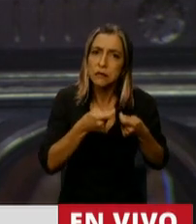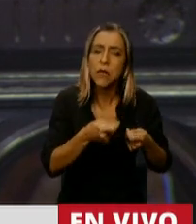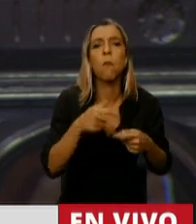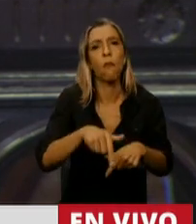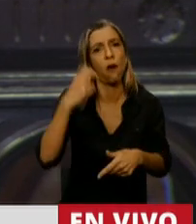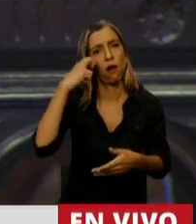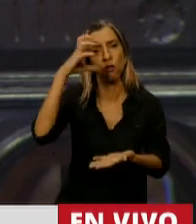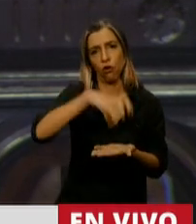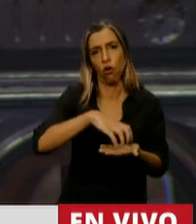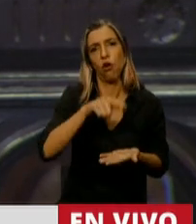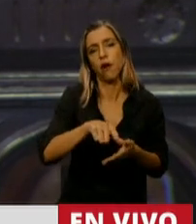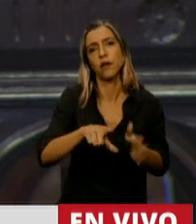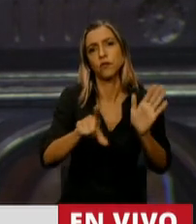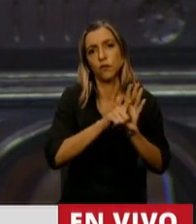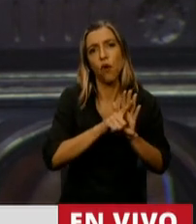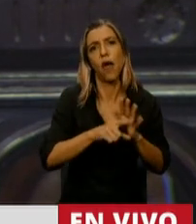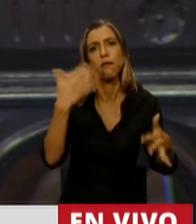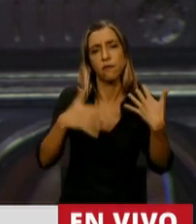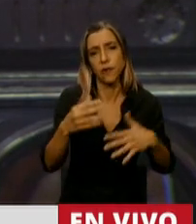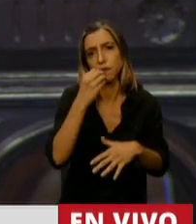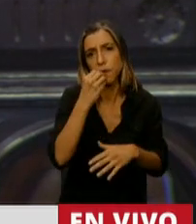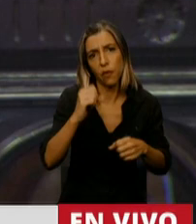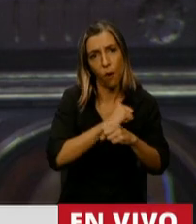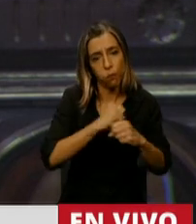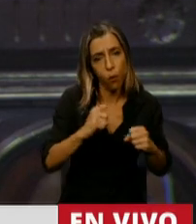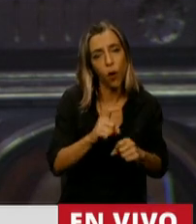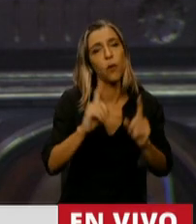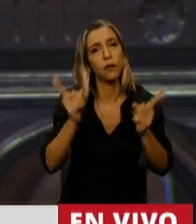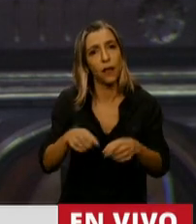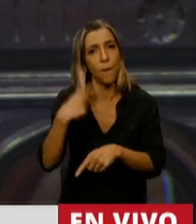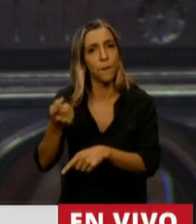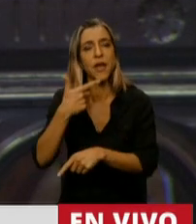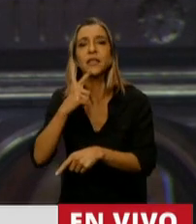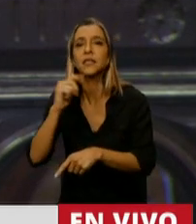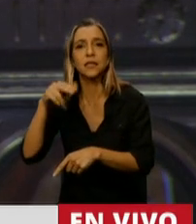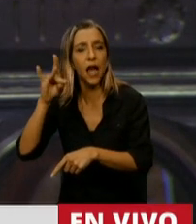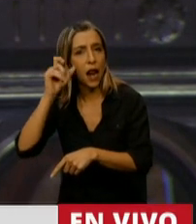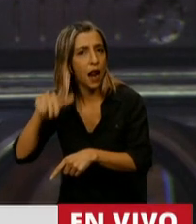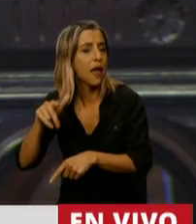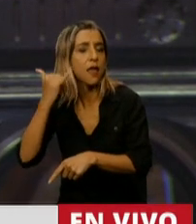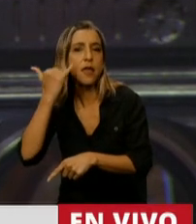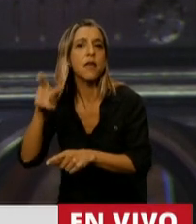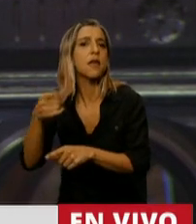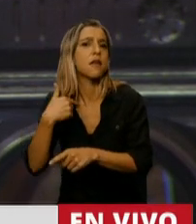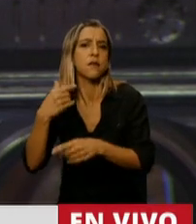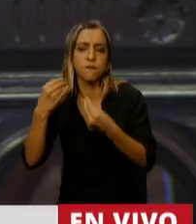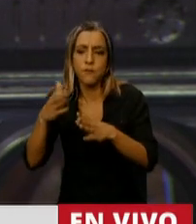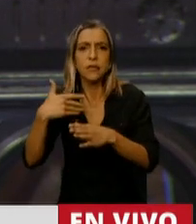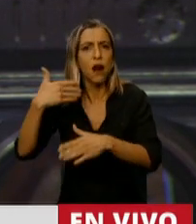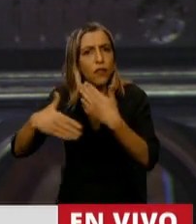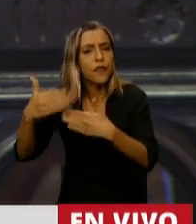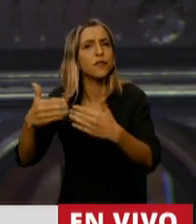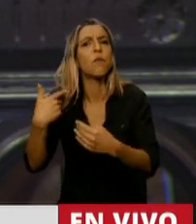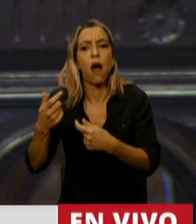y, de hecho, el gobierno de Mauricio Macri, con Carolina Stanley a la cabeza del Ministerio de Desarrollo, no ejecutó las partidas